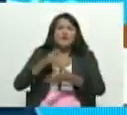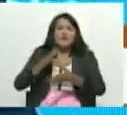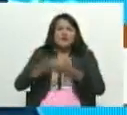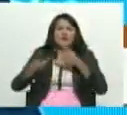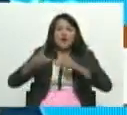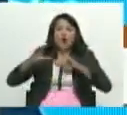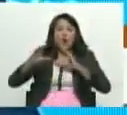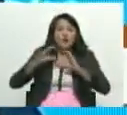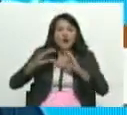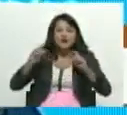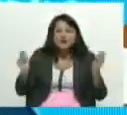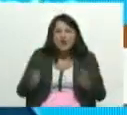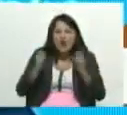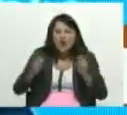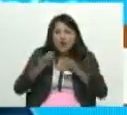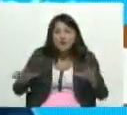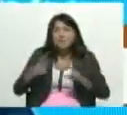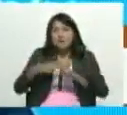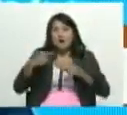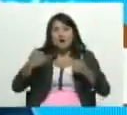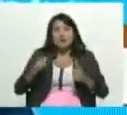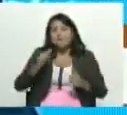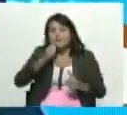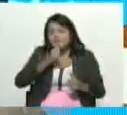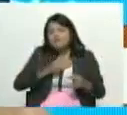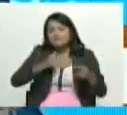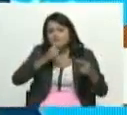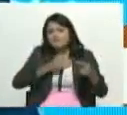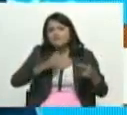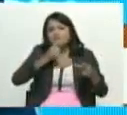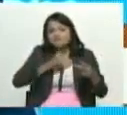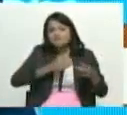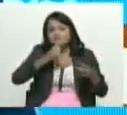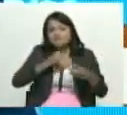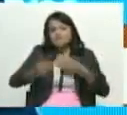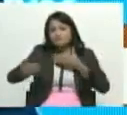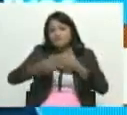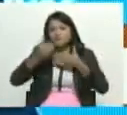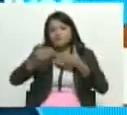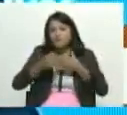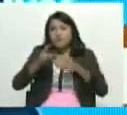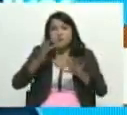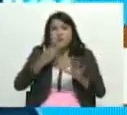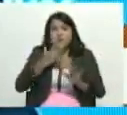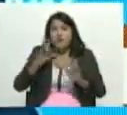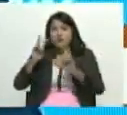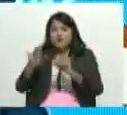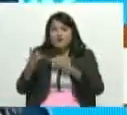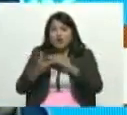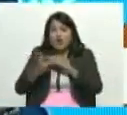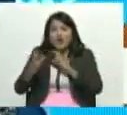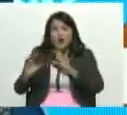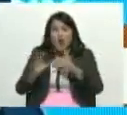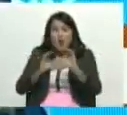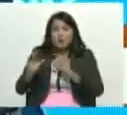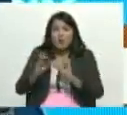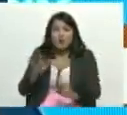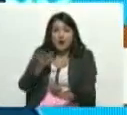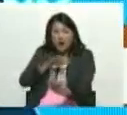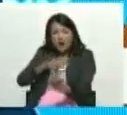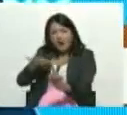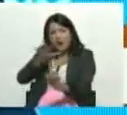sino que ha venido resistiendo a las diferentes embestidas con las nuevas tecnologías de la comunicación que seducen